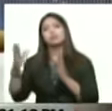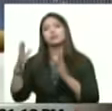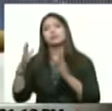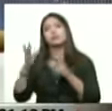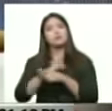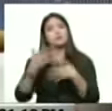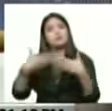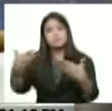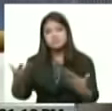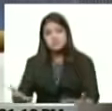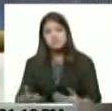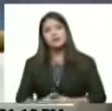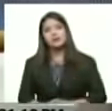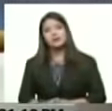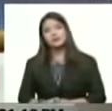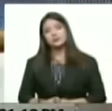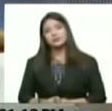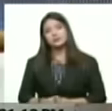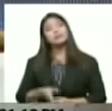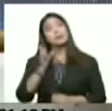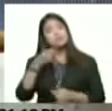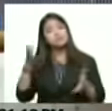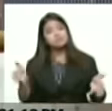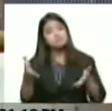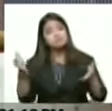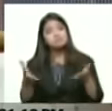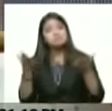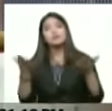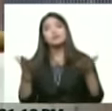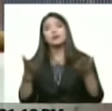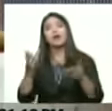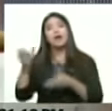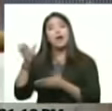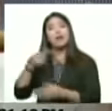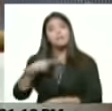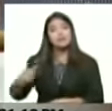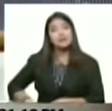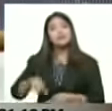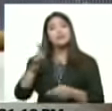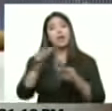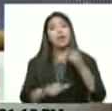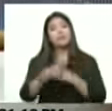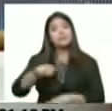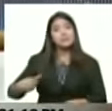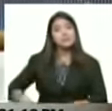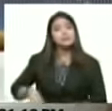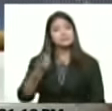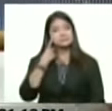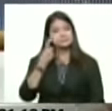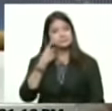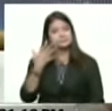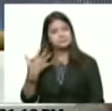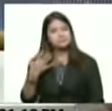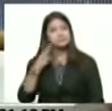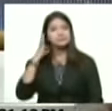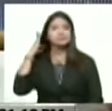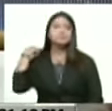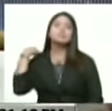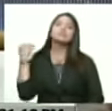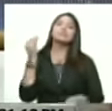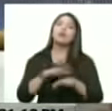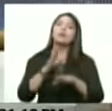expedita. Y también insto justamente al presidente, al vicepresidente, justamente para que se anuncien